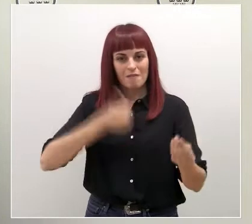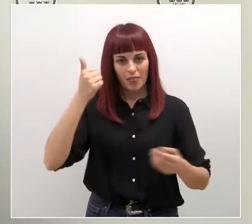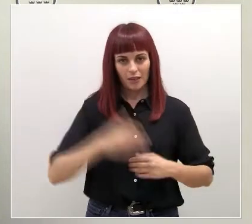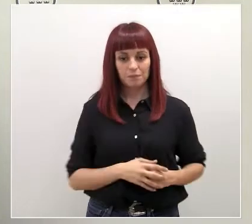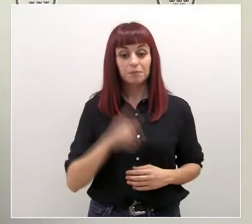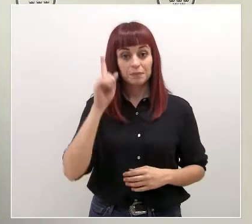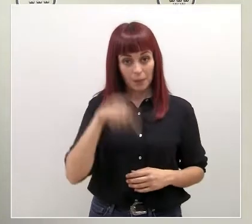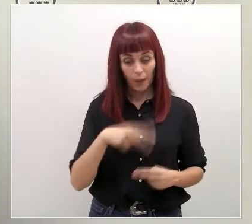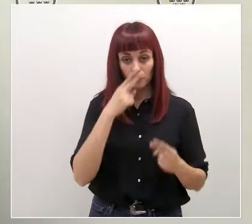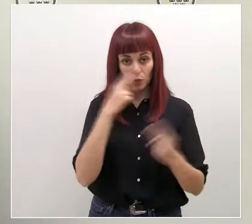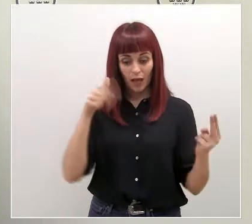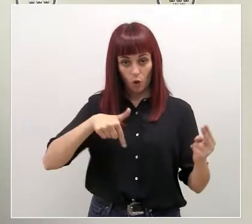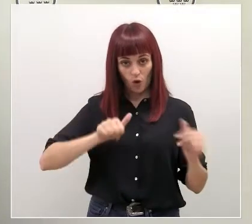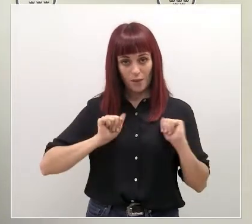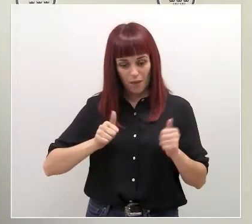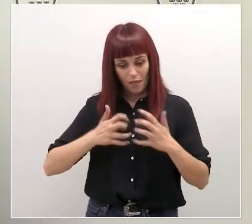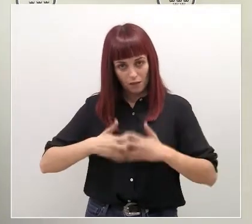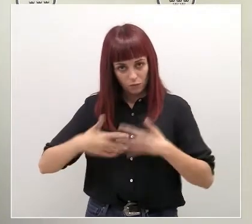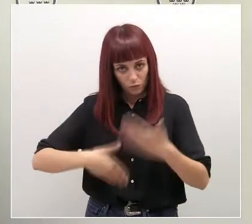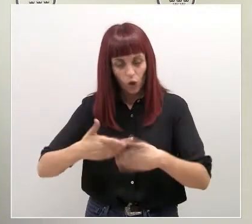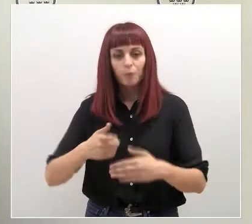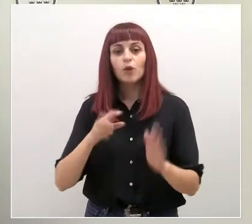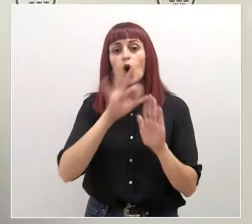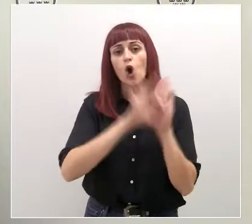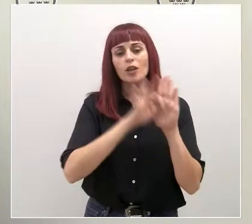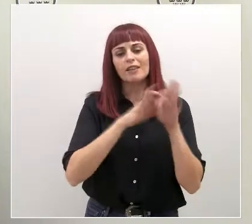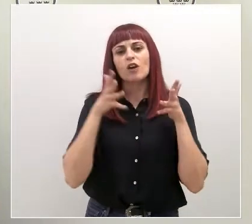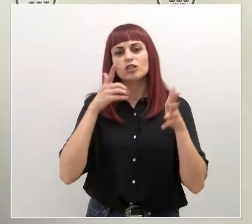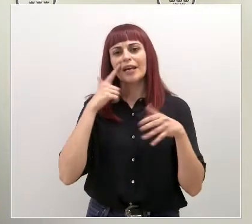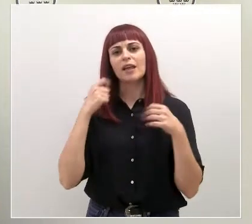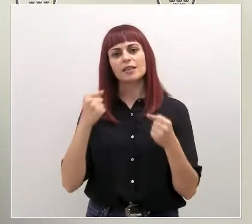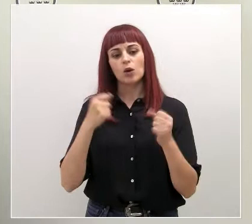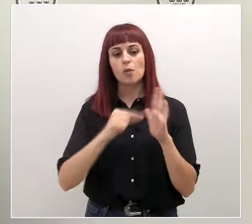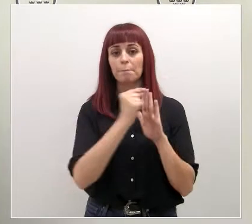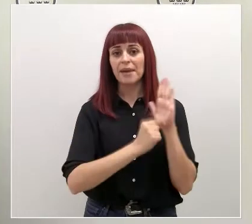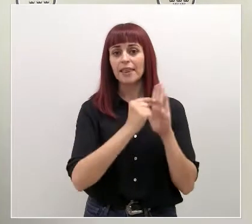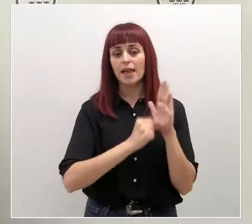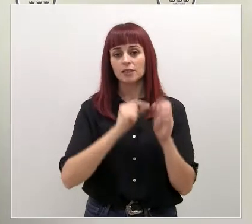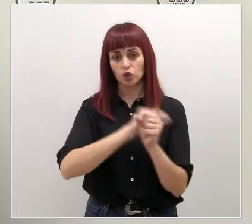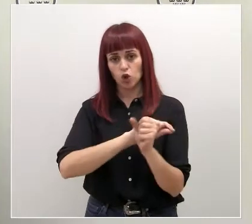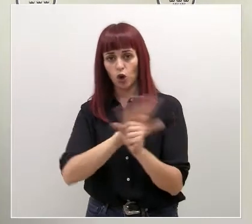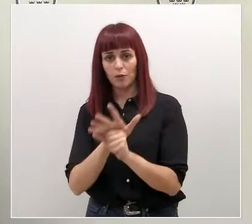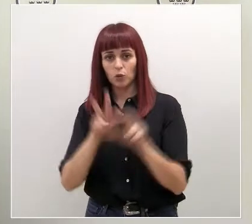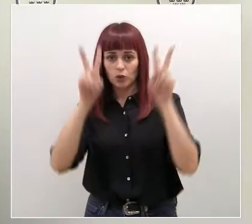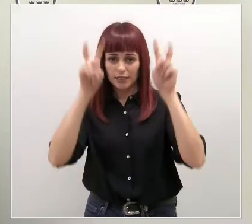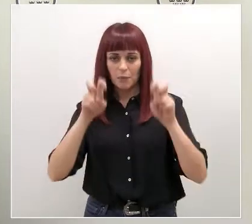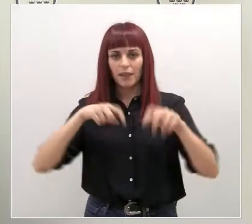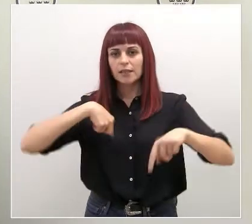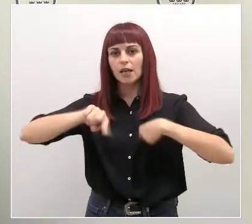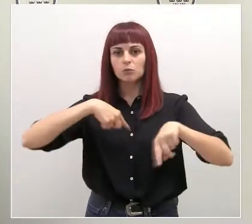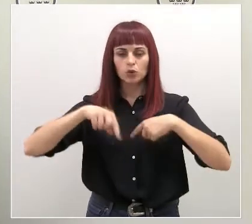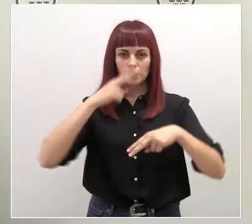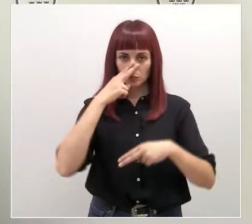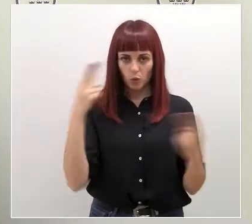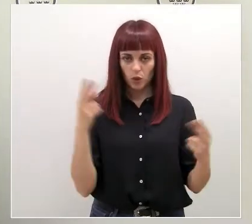se publica y entra en vigor hoy la orden de la Consejería de Salud sobre medidas COVID en materia de transportes